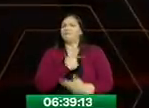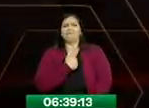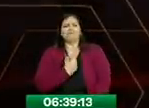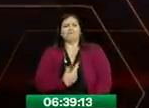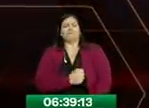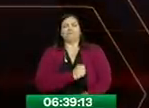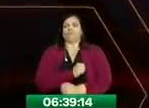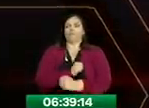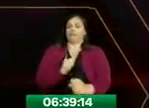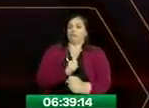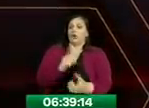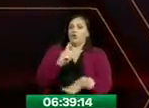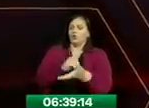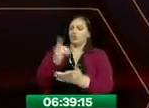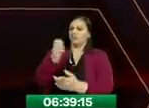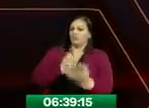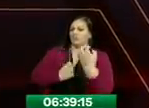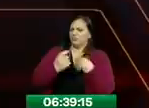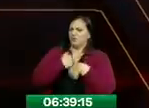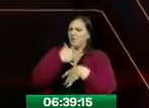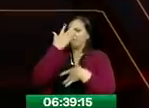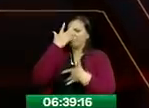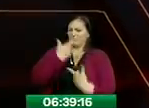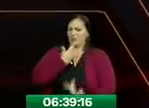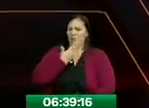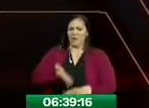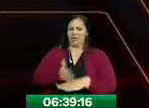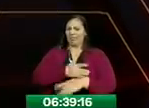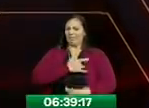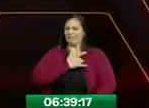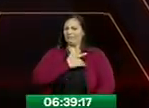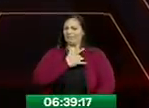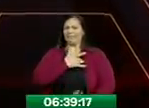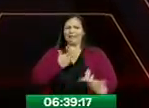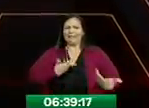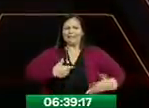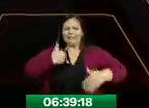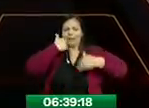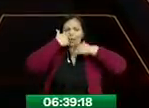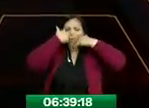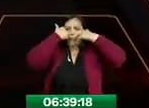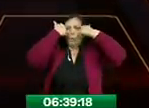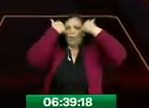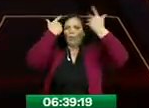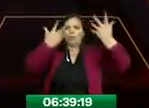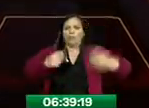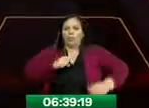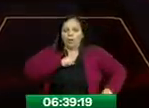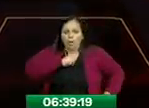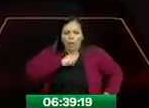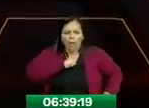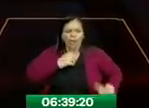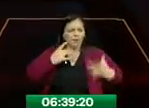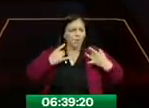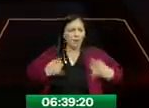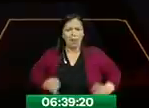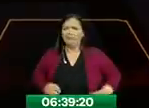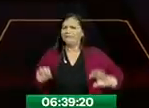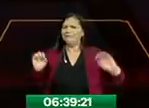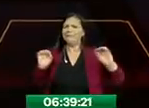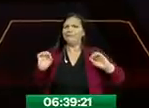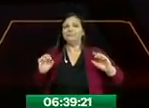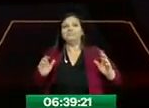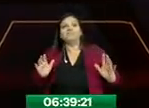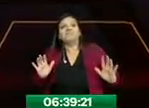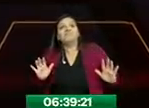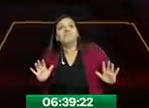presentar después. Es una situación que se está dando en algunos jugadores y algunos directores técnicos a nivel